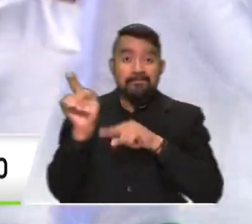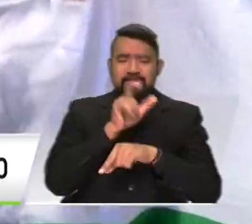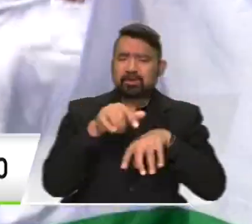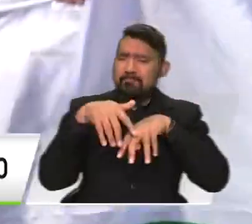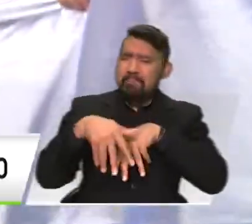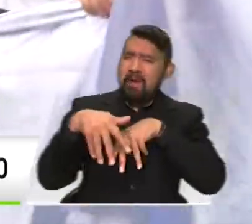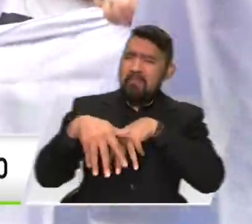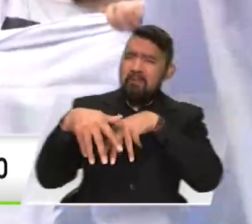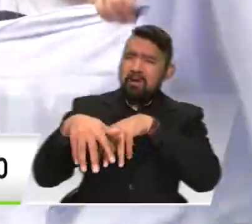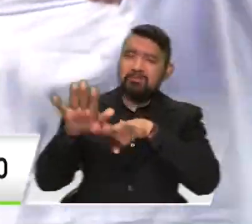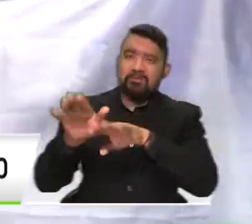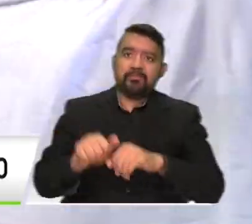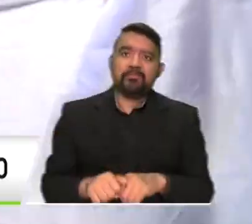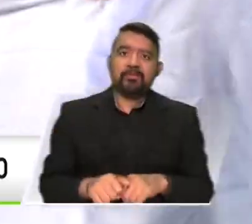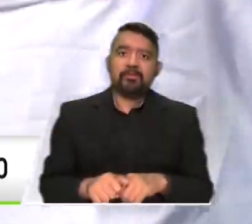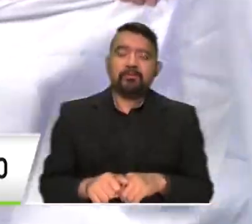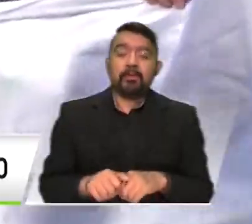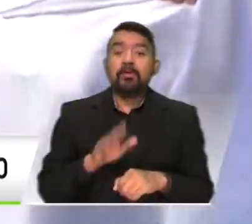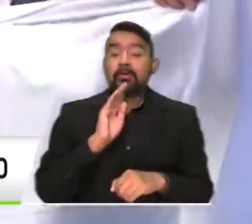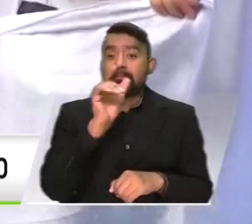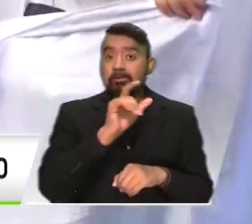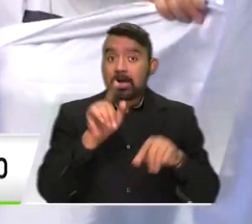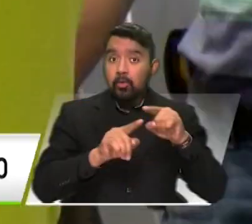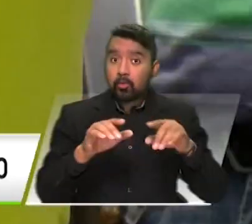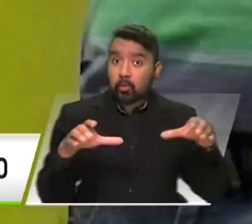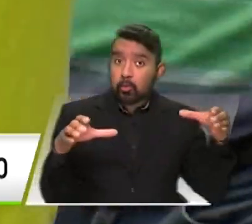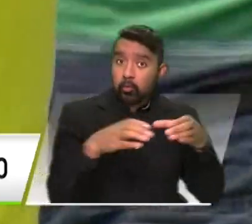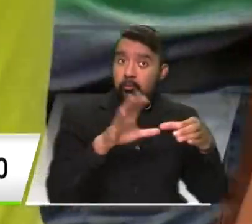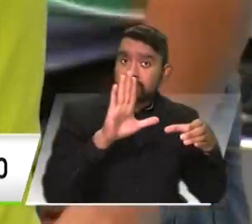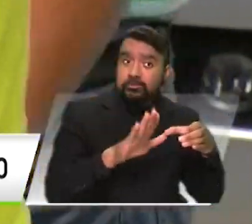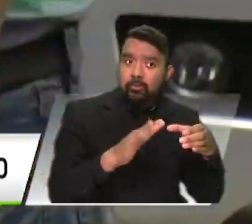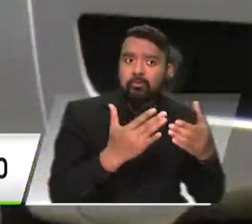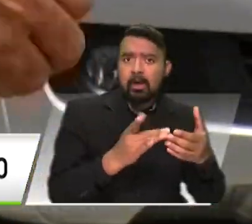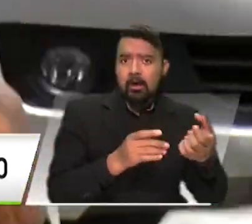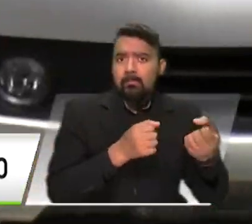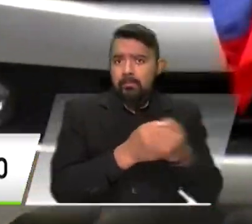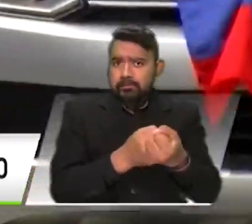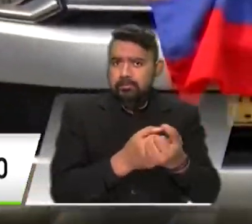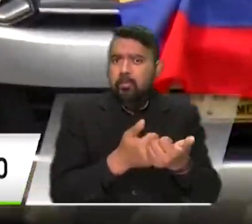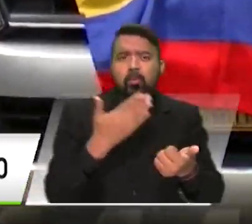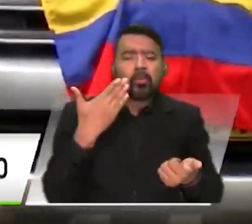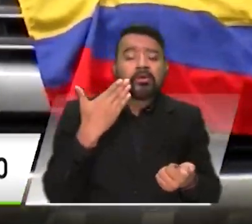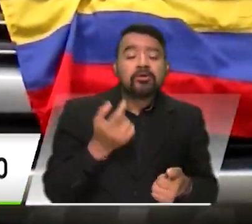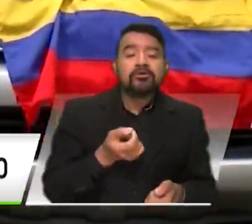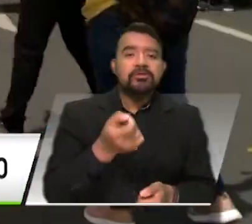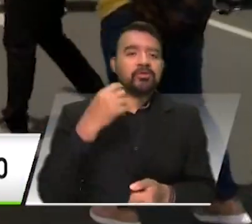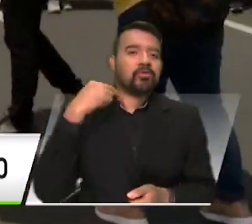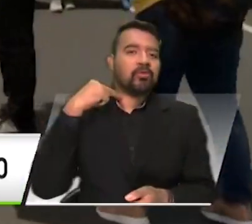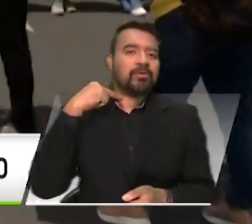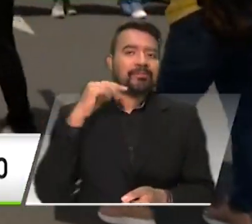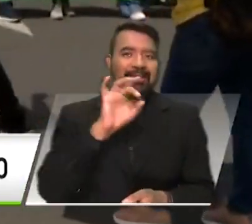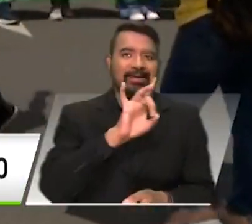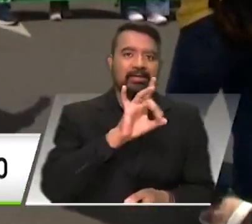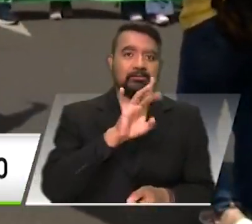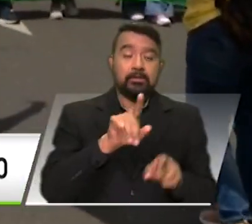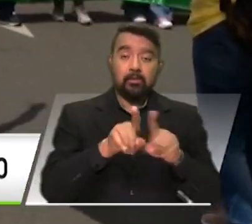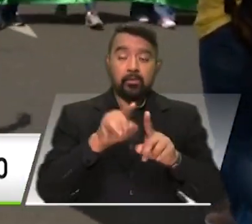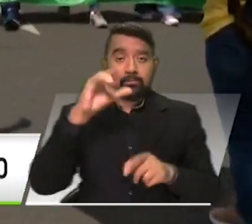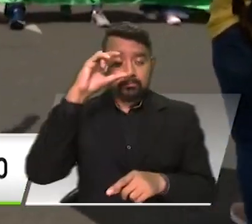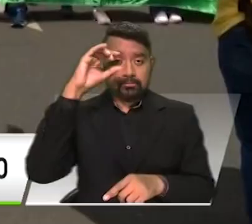parte, los simpatizantes del primer mandatario anunciaron que saldrán a las calles el 15 de noviembre a respaldar